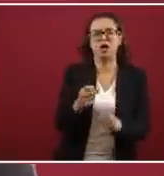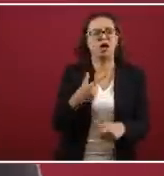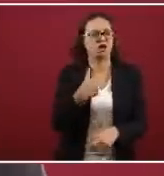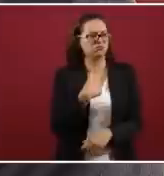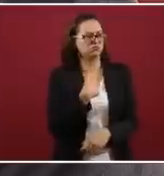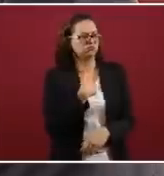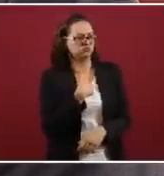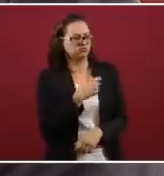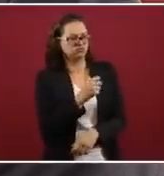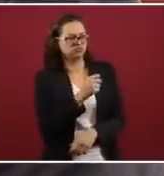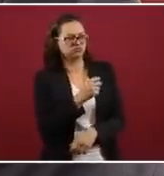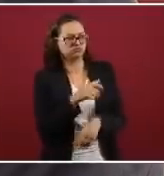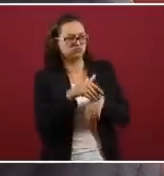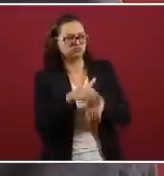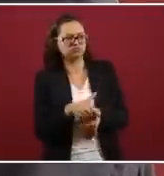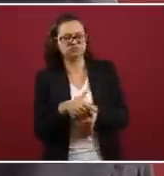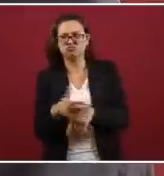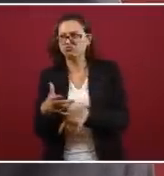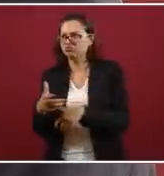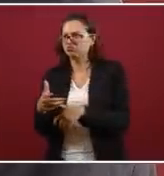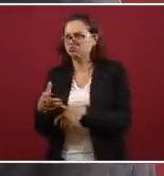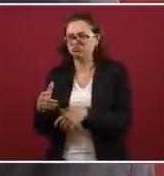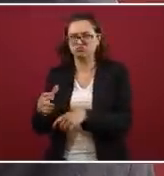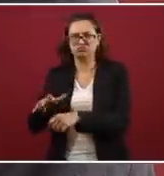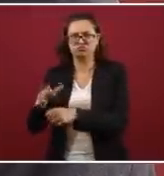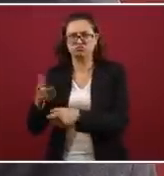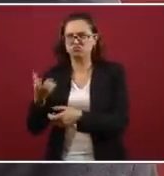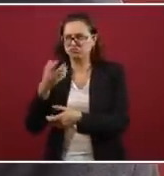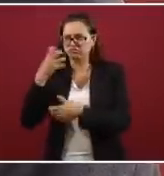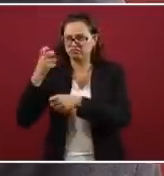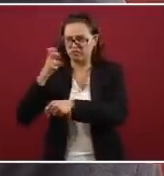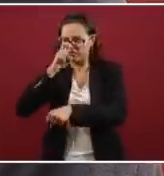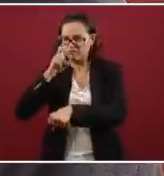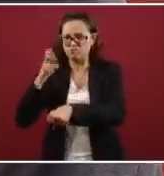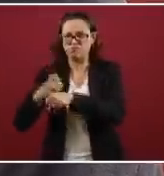gritar de que hay autoritarismo,